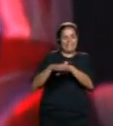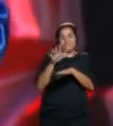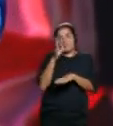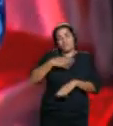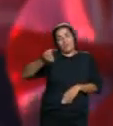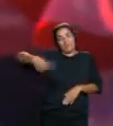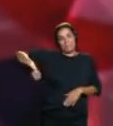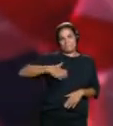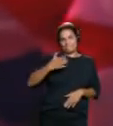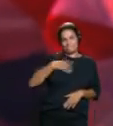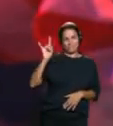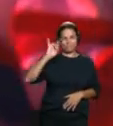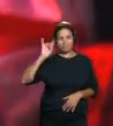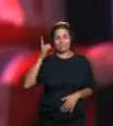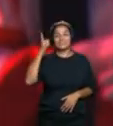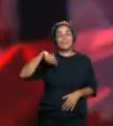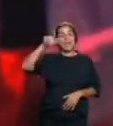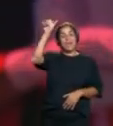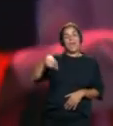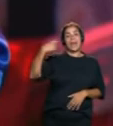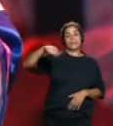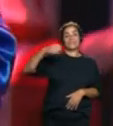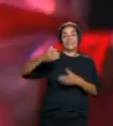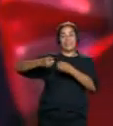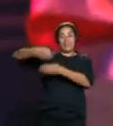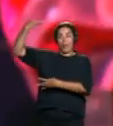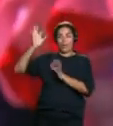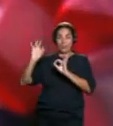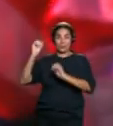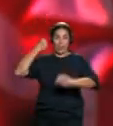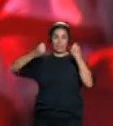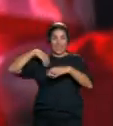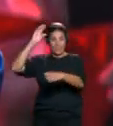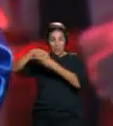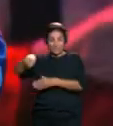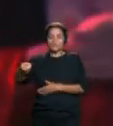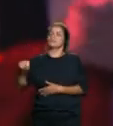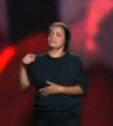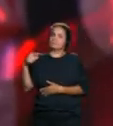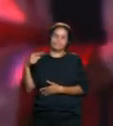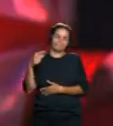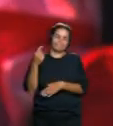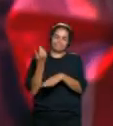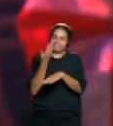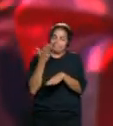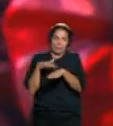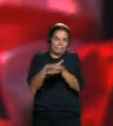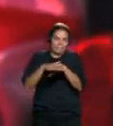Al presidente del bloque justo donde ensayamos, de verdad, disculpas, nunca ha sido nuestra intención.